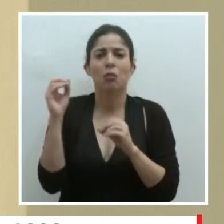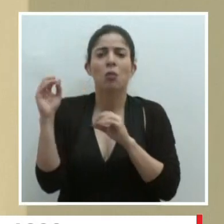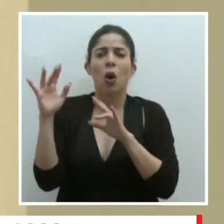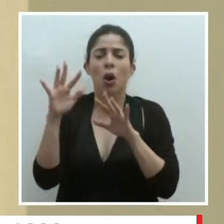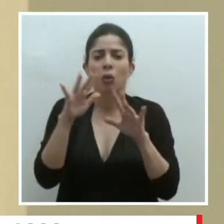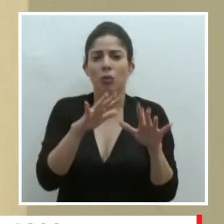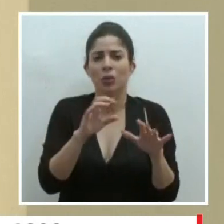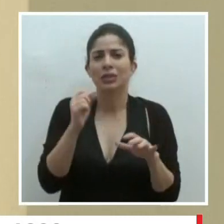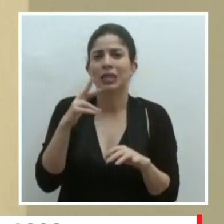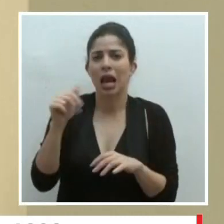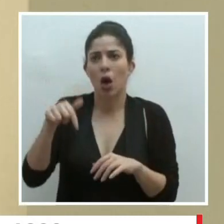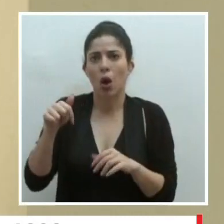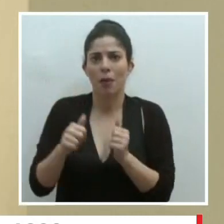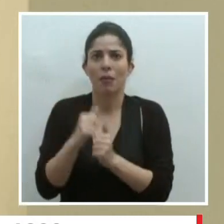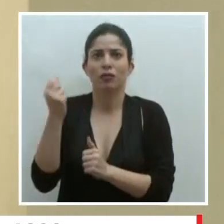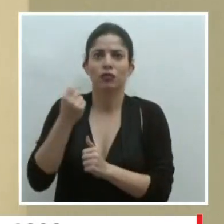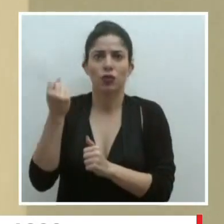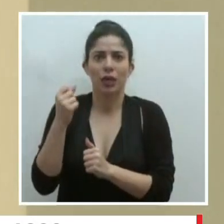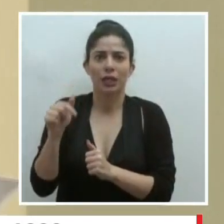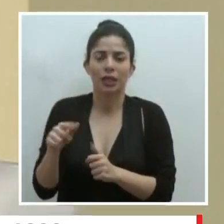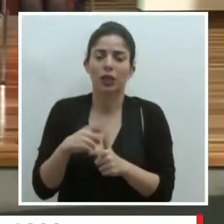polvos del Sahara.